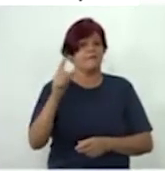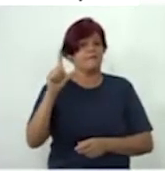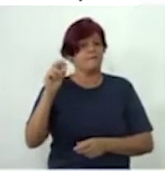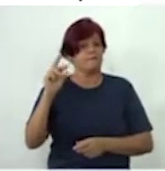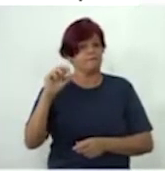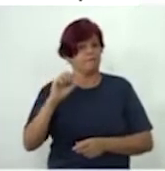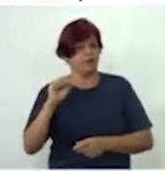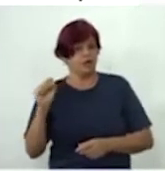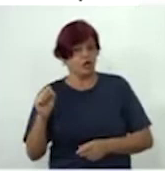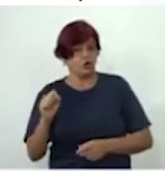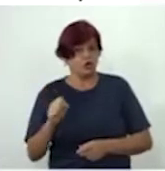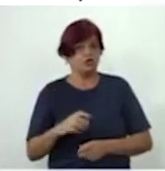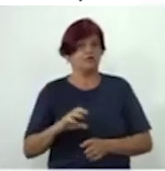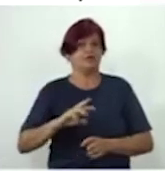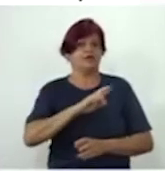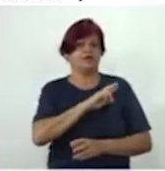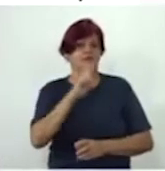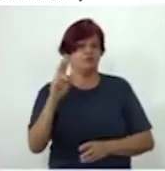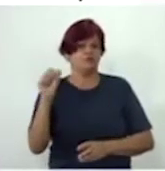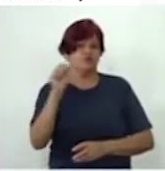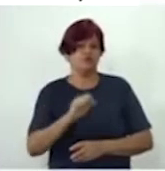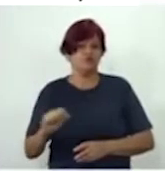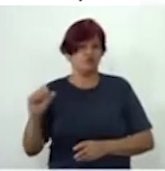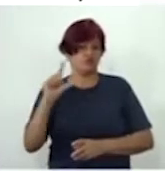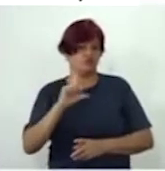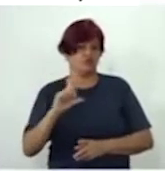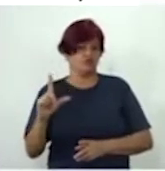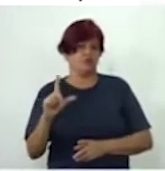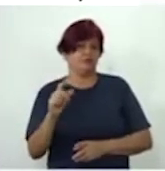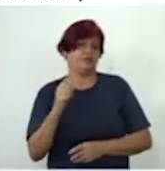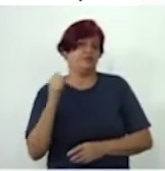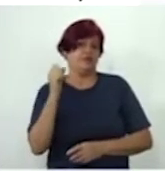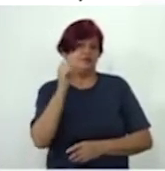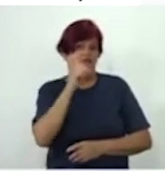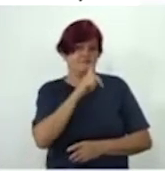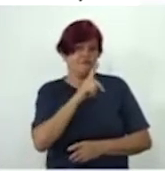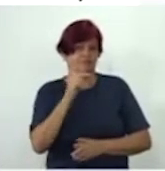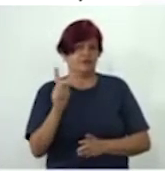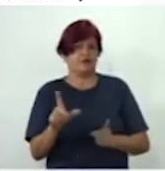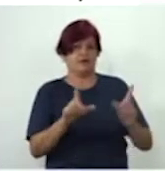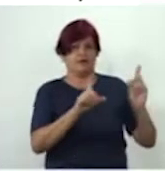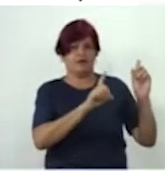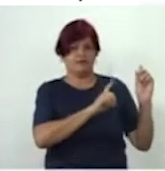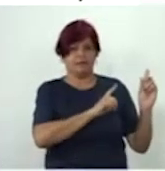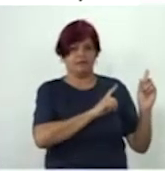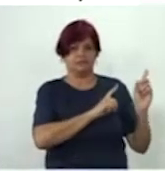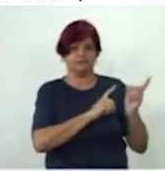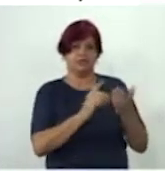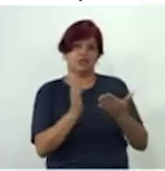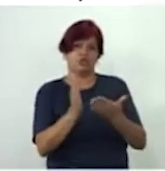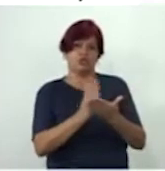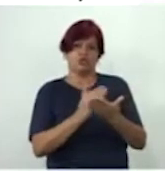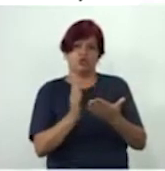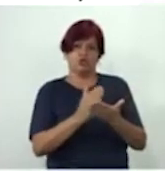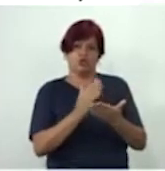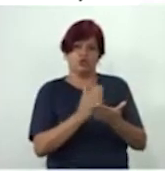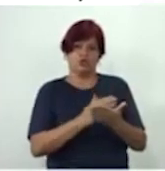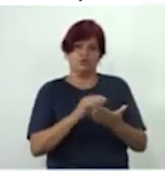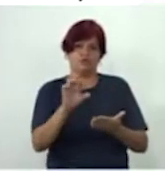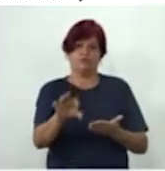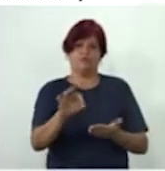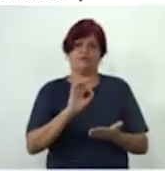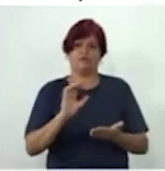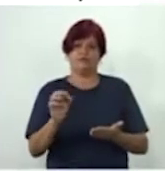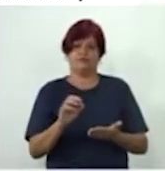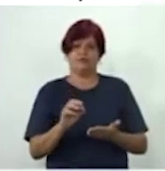de la Revolución Socialista. Al final les presento la bibliografía de donde fue tomada el